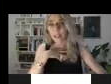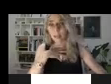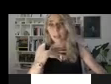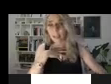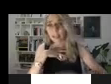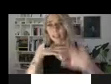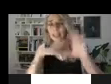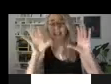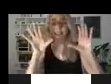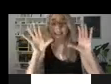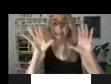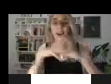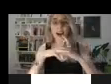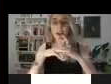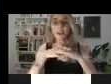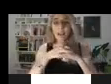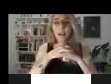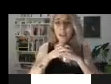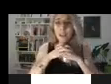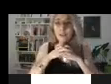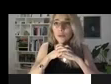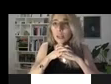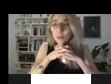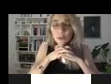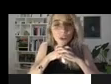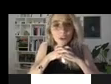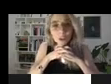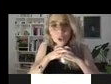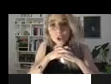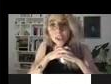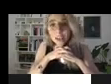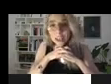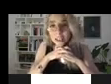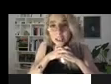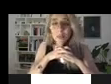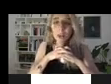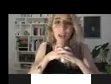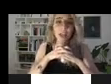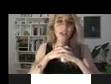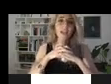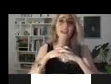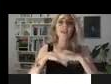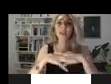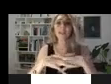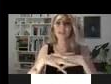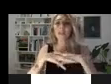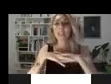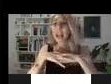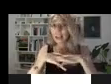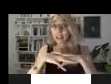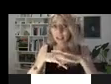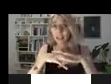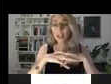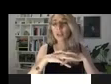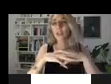A mí las ferias me encantan, así que ahora voy a disfrutar un montón contarles por qué las ferias